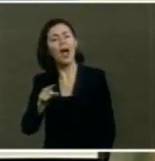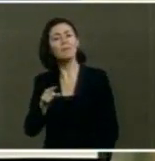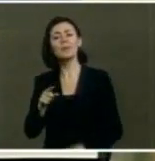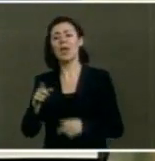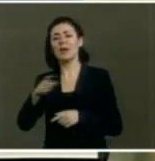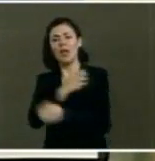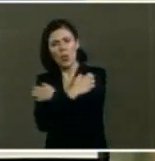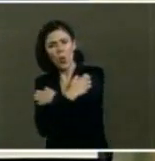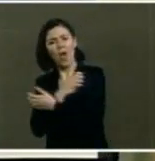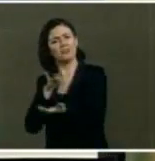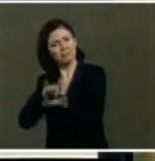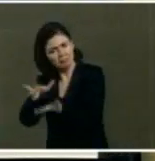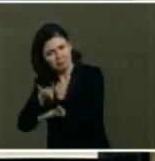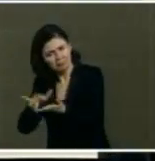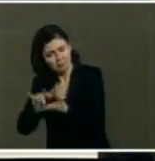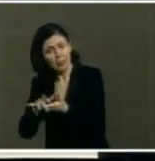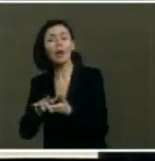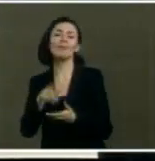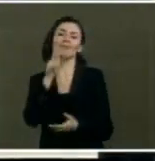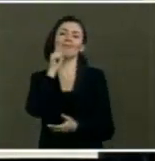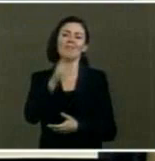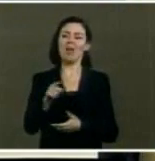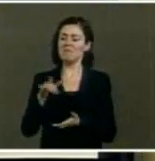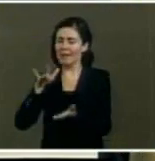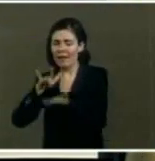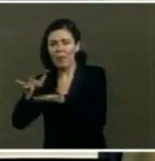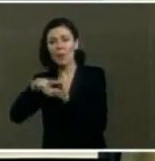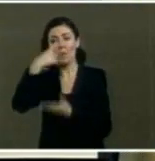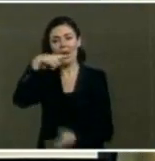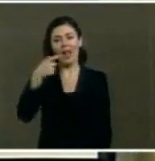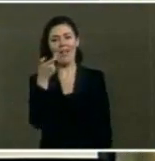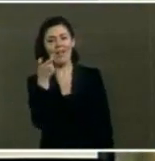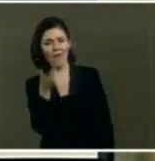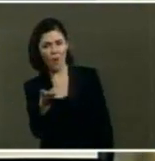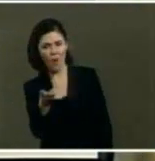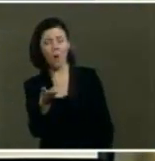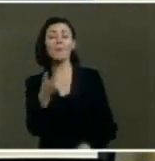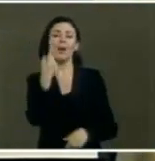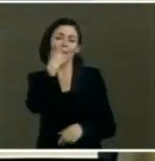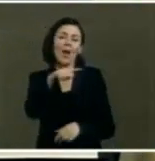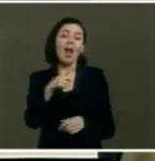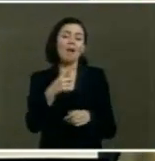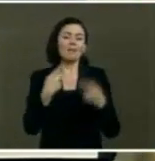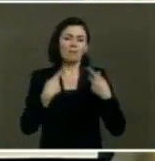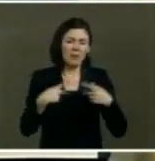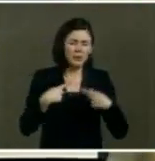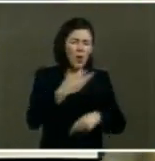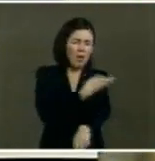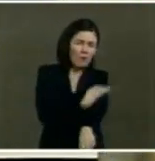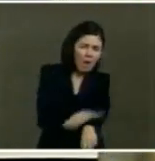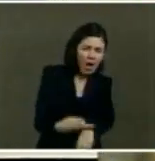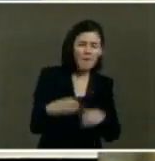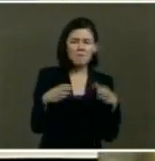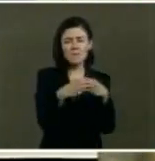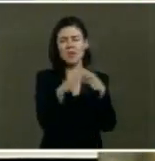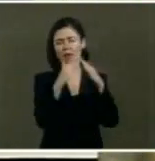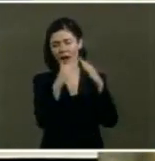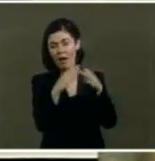esfuerzos para proteger la economía y mejorar la calidad de vida de los hogares más pobres. En medio